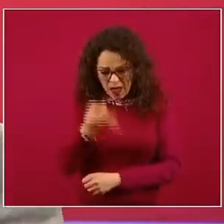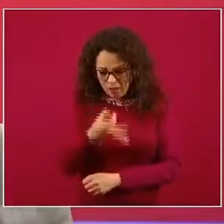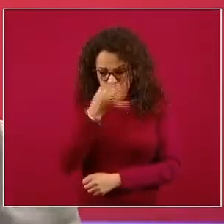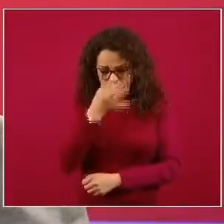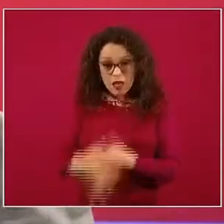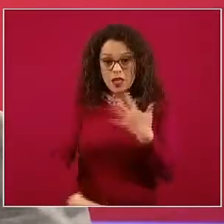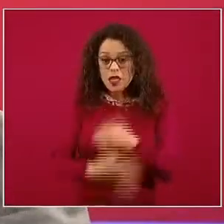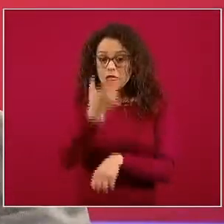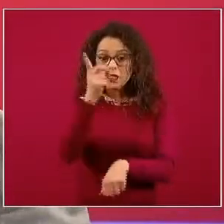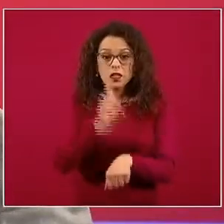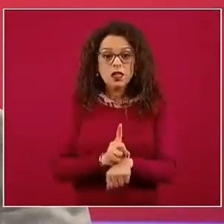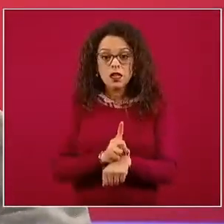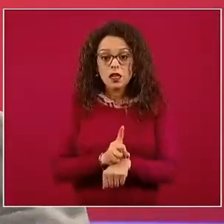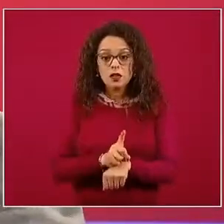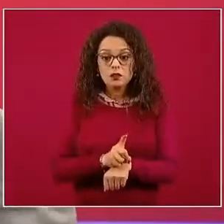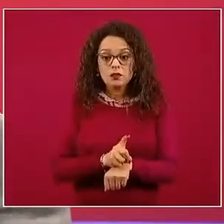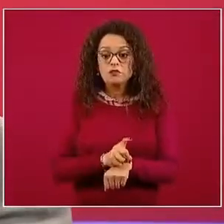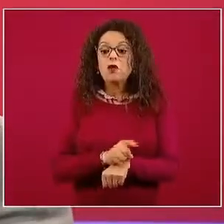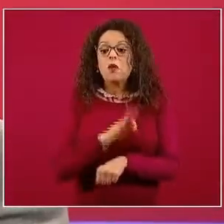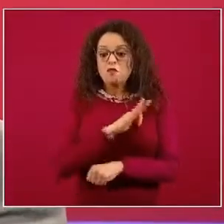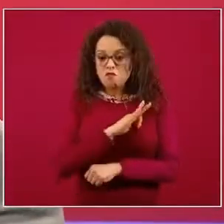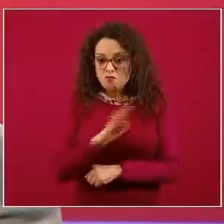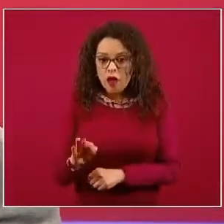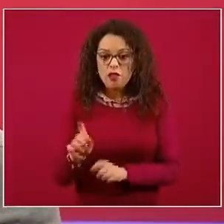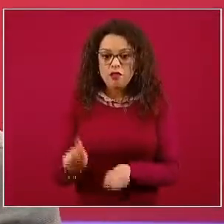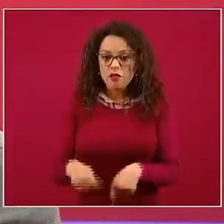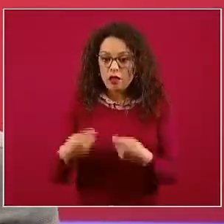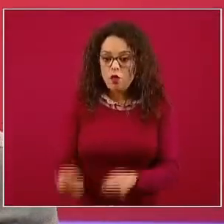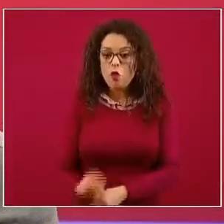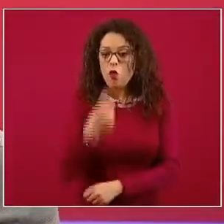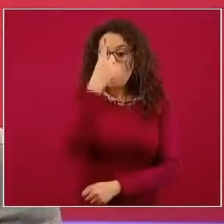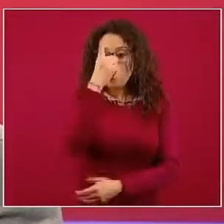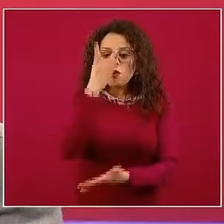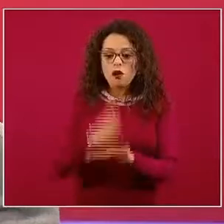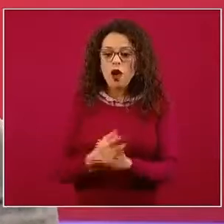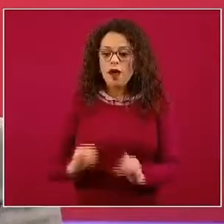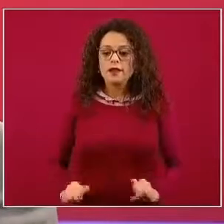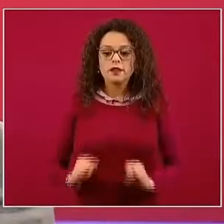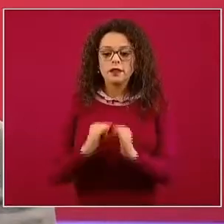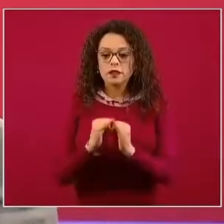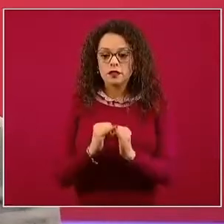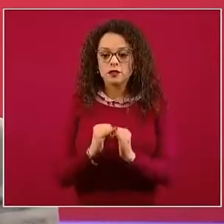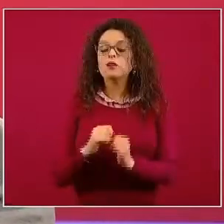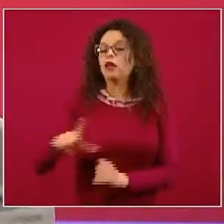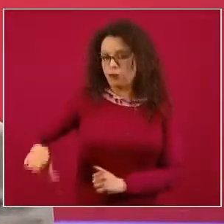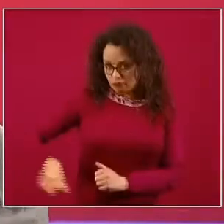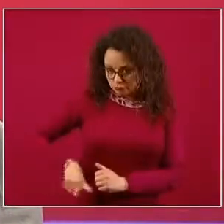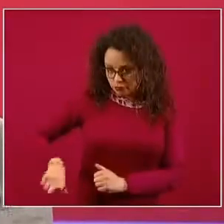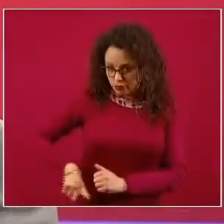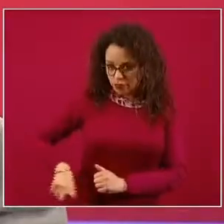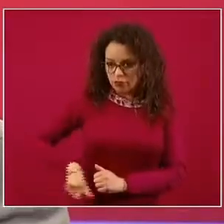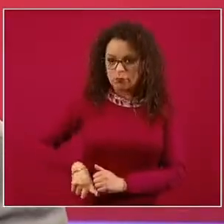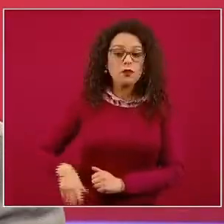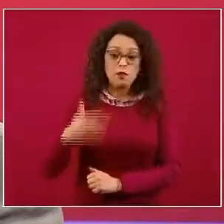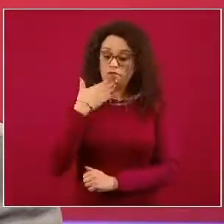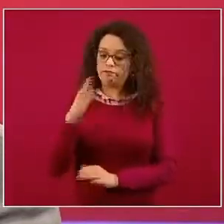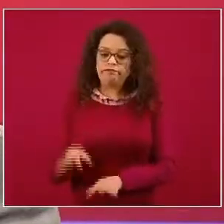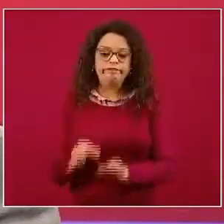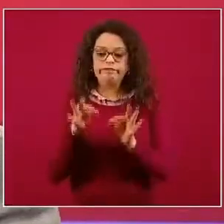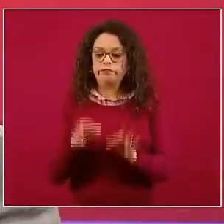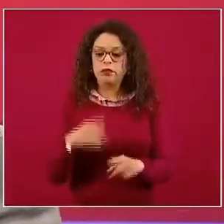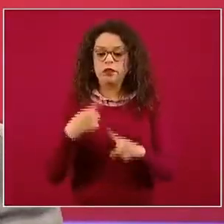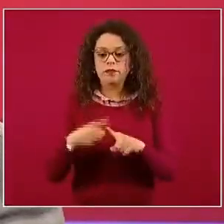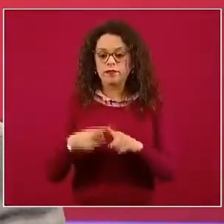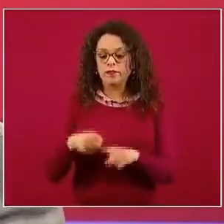15 días, se logró designar a una sola institución pública muy competente, que en este caso fue